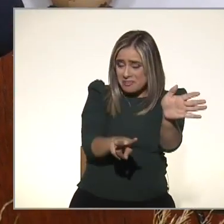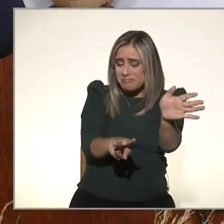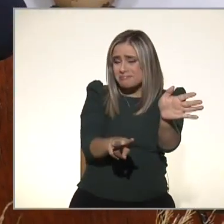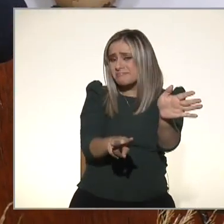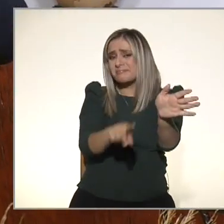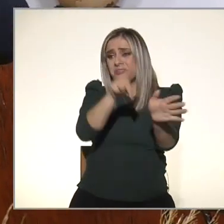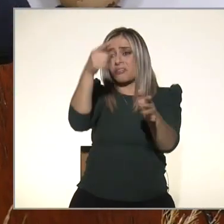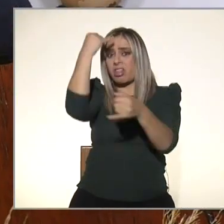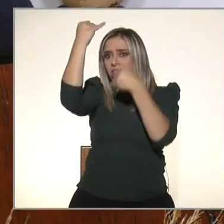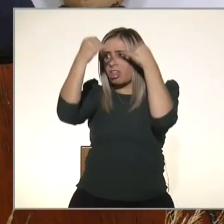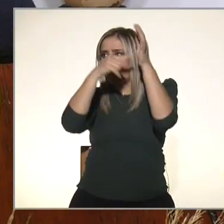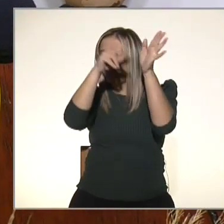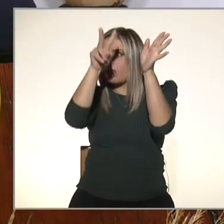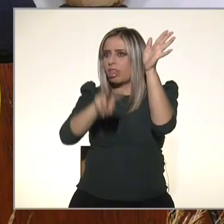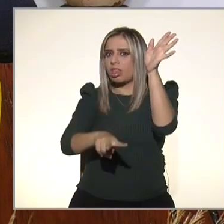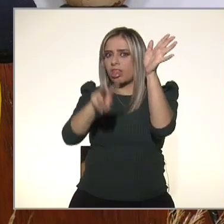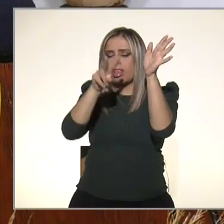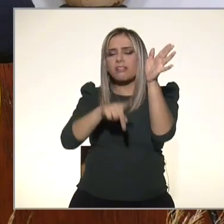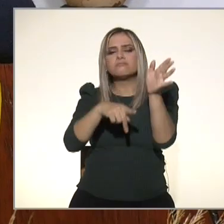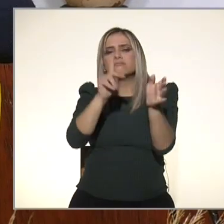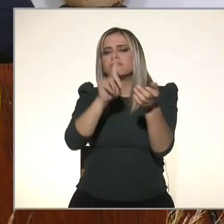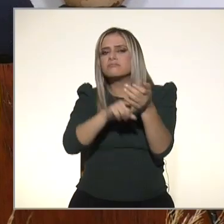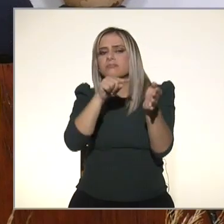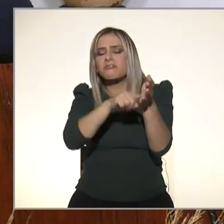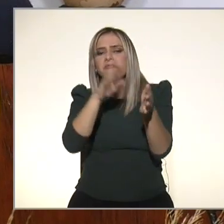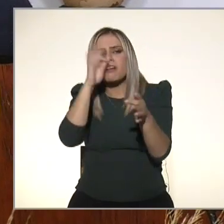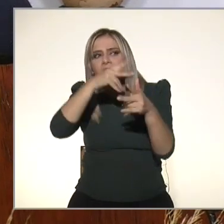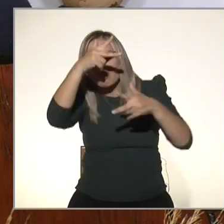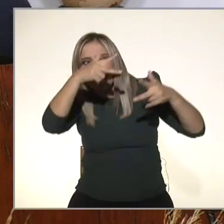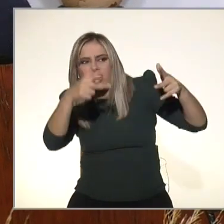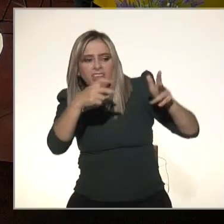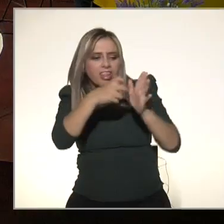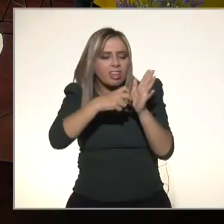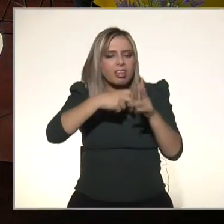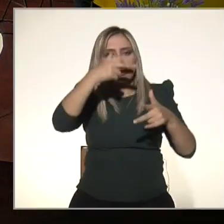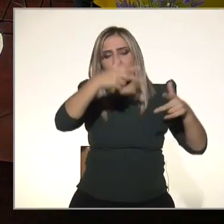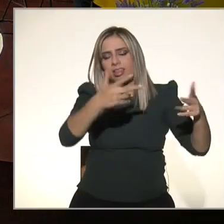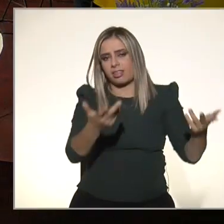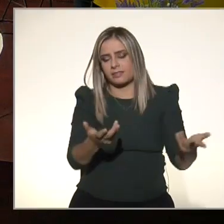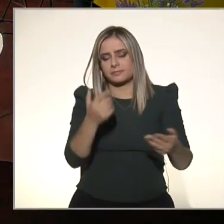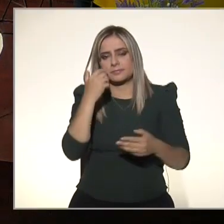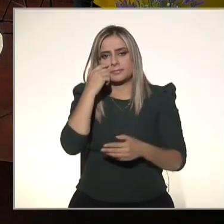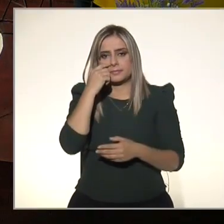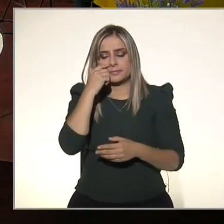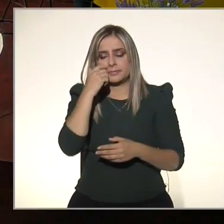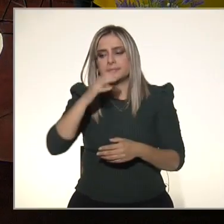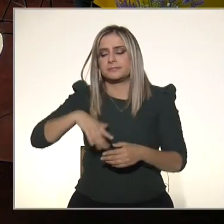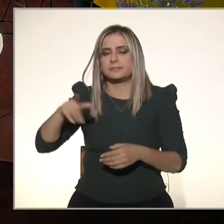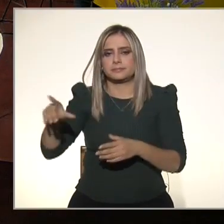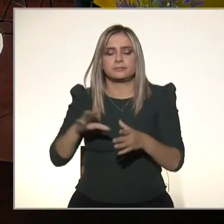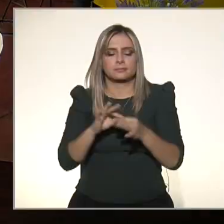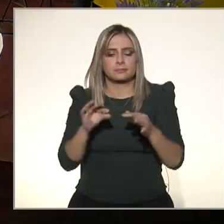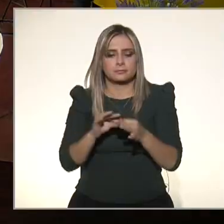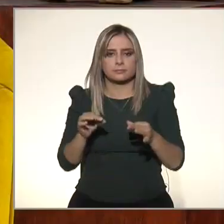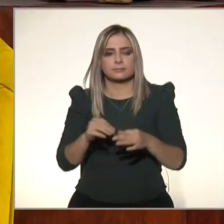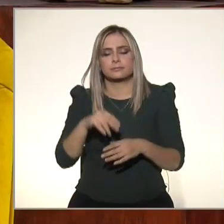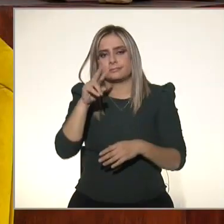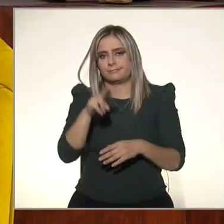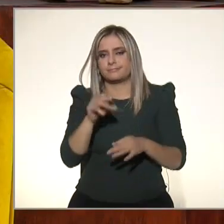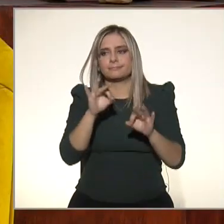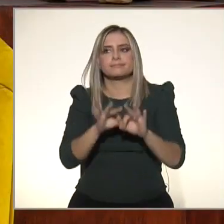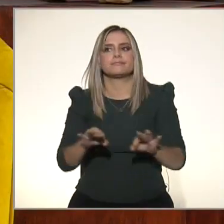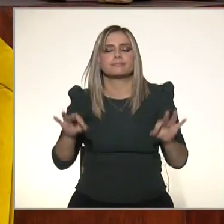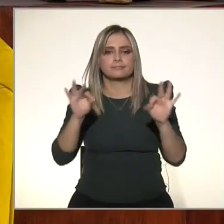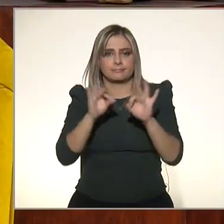gente puede idealizar. Claro, y perdón, nada más porque ahorita que lo mencionaba, doctor, se me hace bien importante